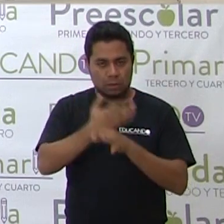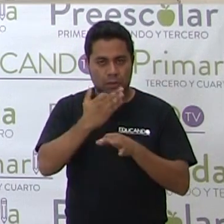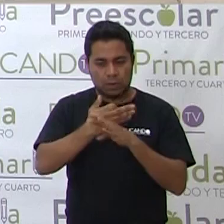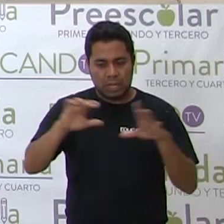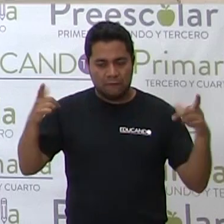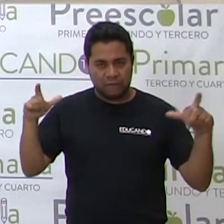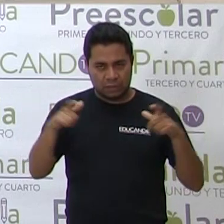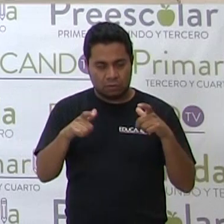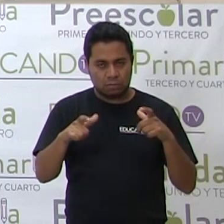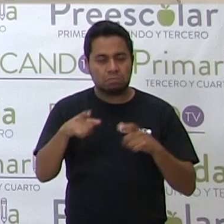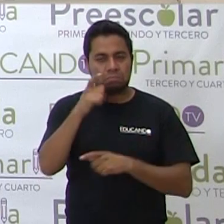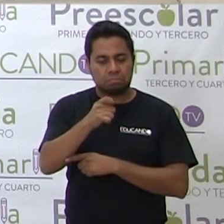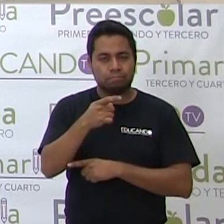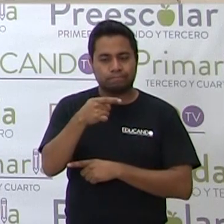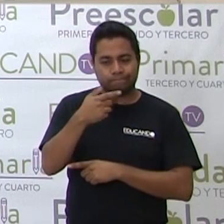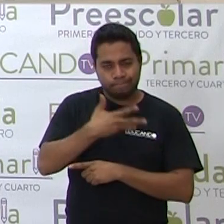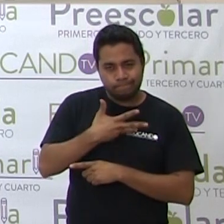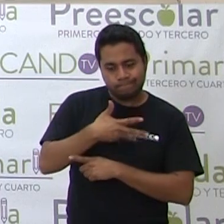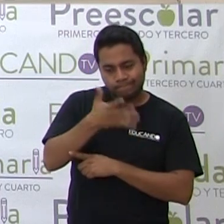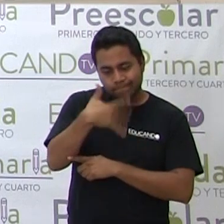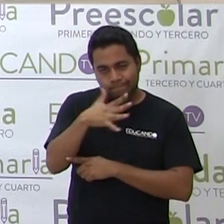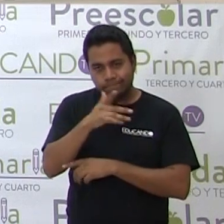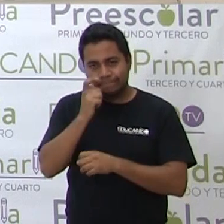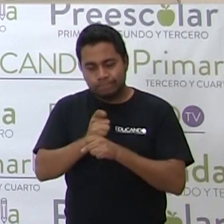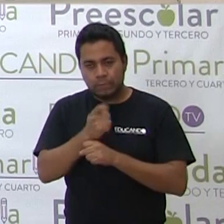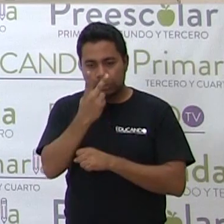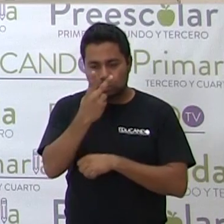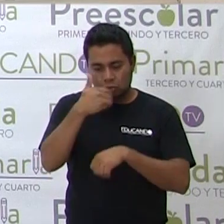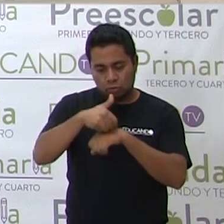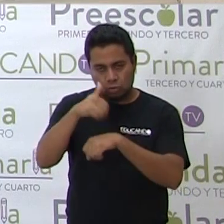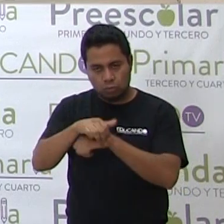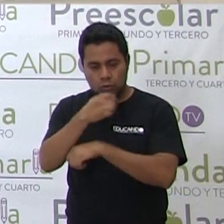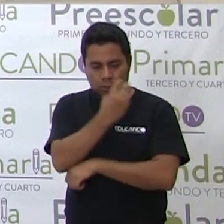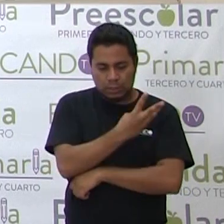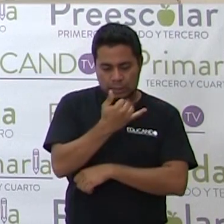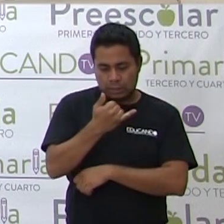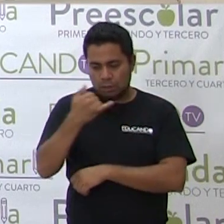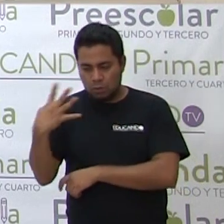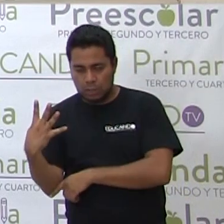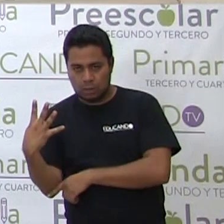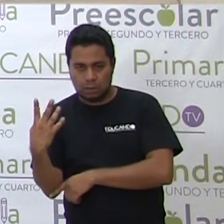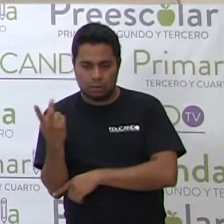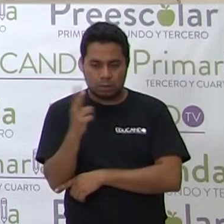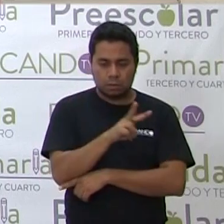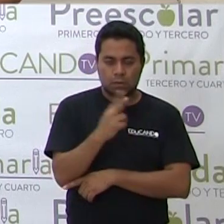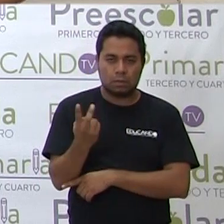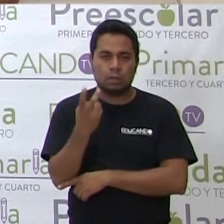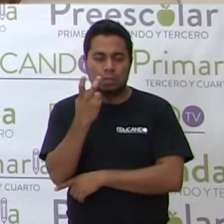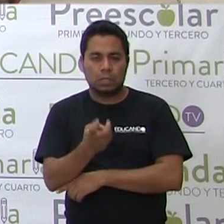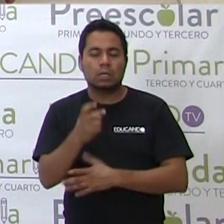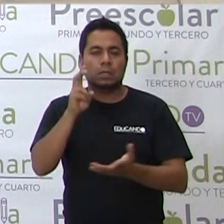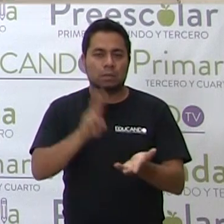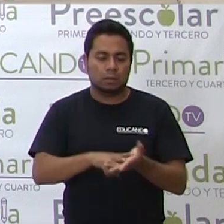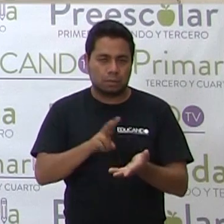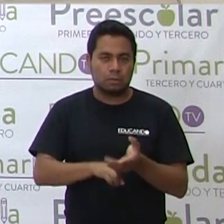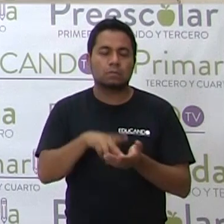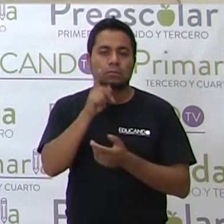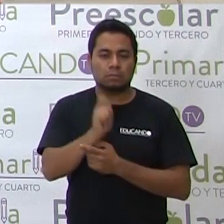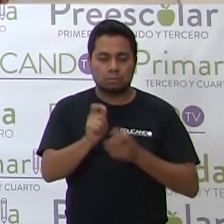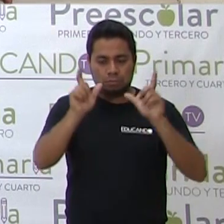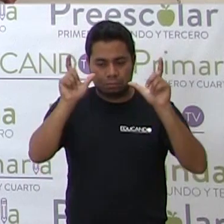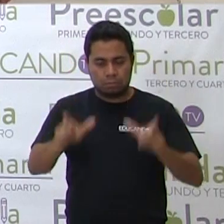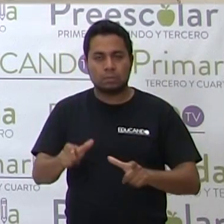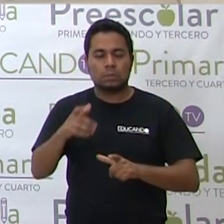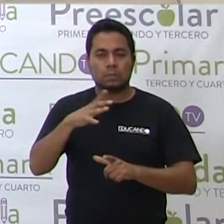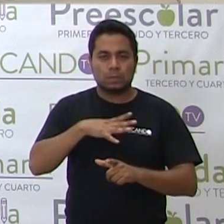factorización aquí buscamos o encontramos dos números el 3 y el cu Así es de que esos valores son el